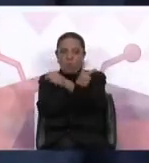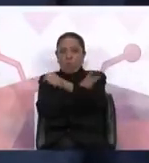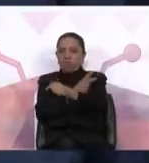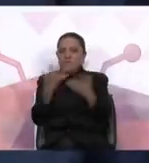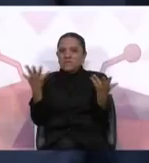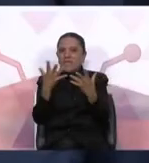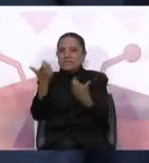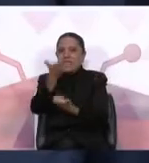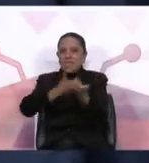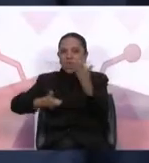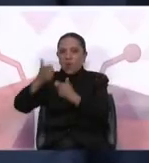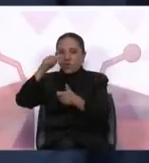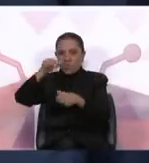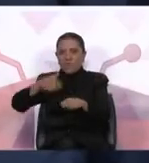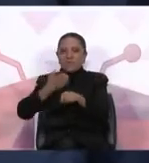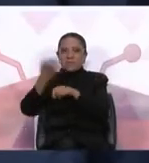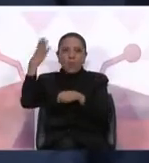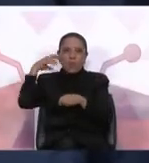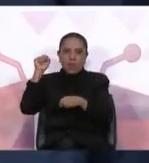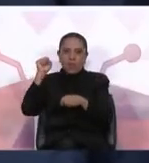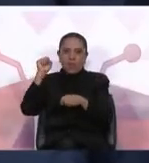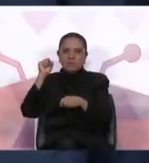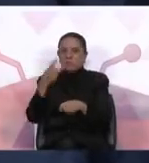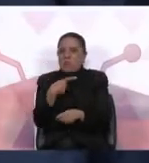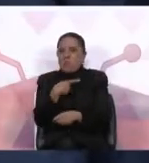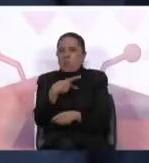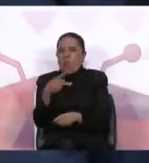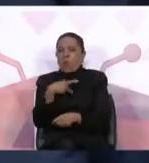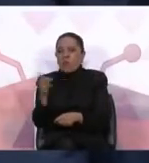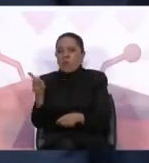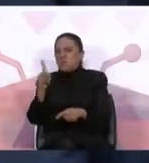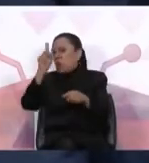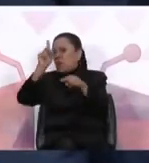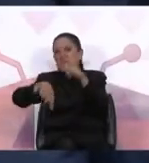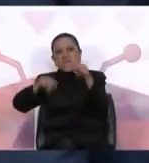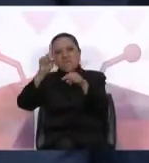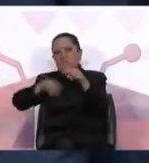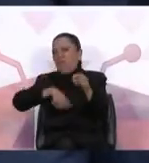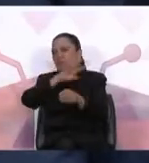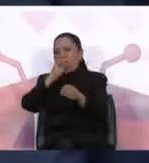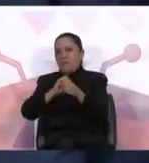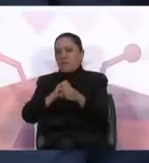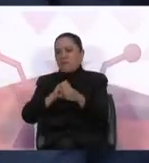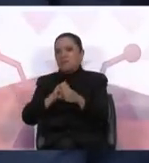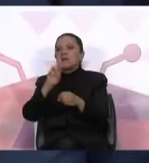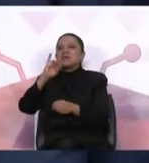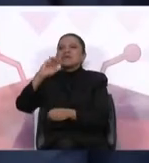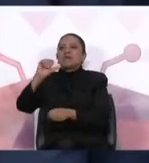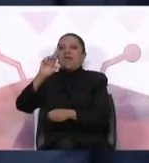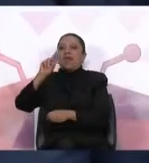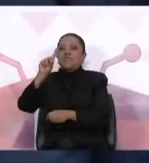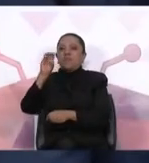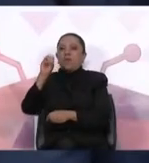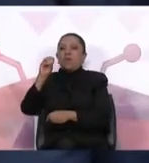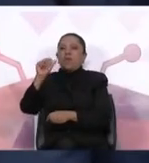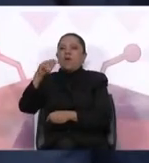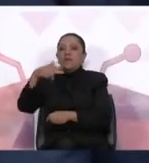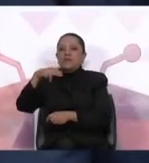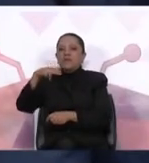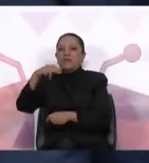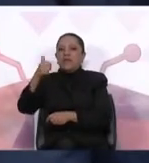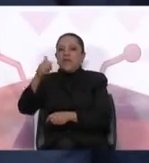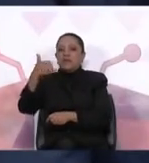en el estado de morelos pobreza erradicar la por completo recuerdo en ella candidato presidencial